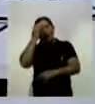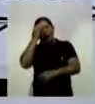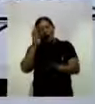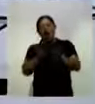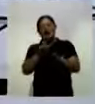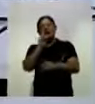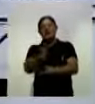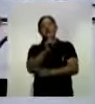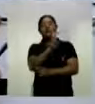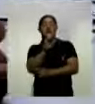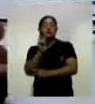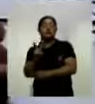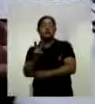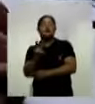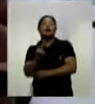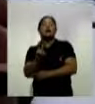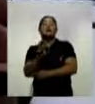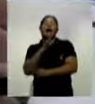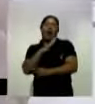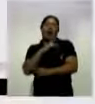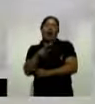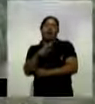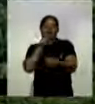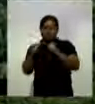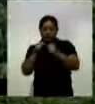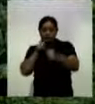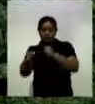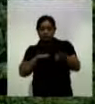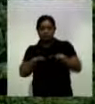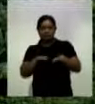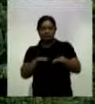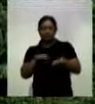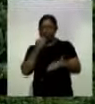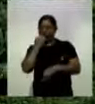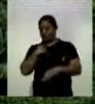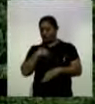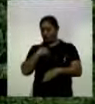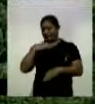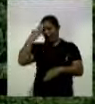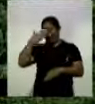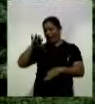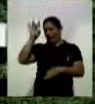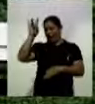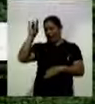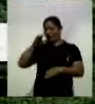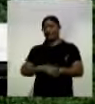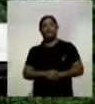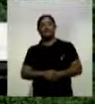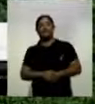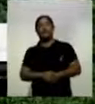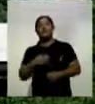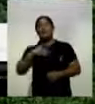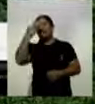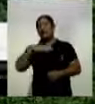y realizar exitosamente una entrevista de trabajo. Estamos seguros de que un próximo taller va a ser todavía más